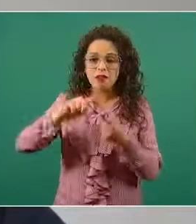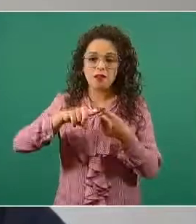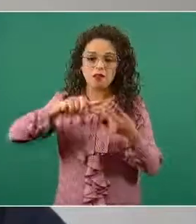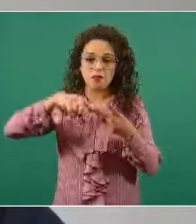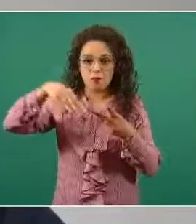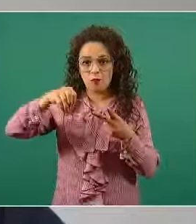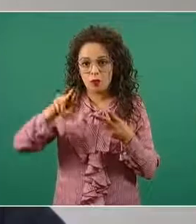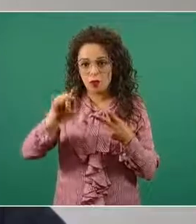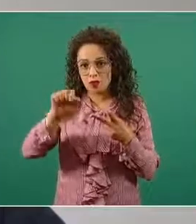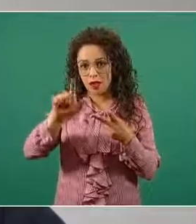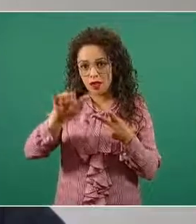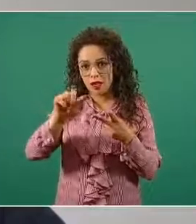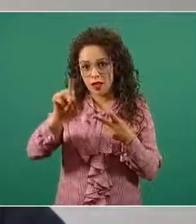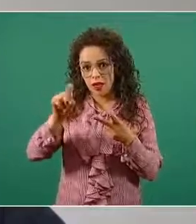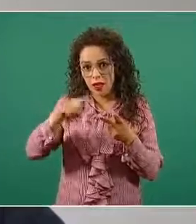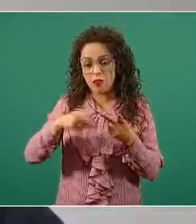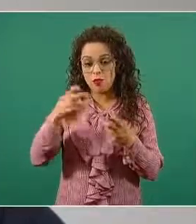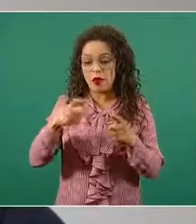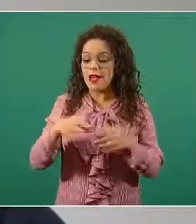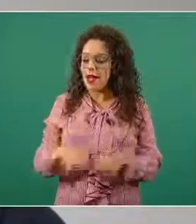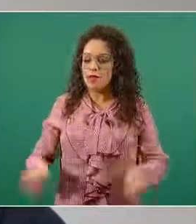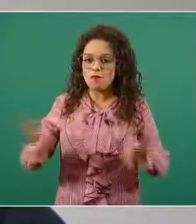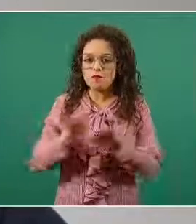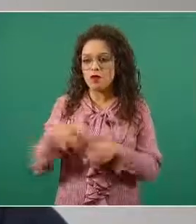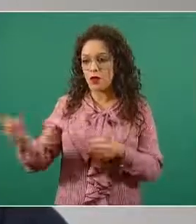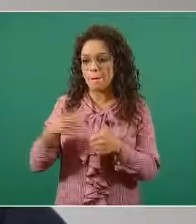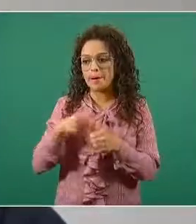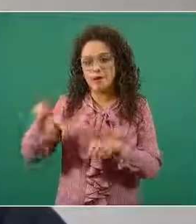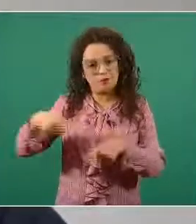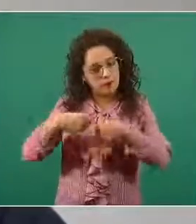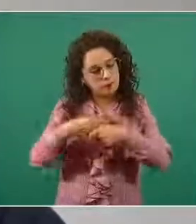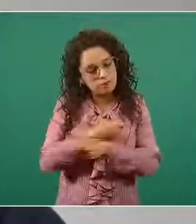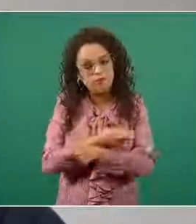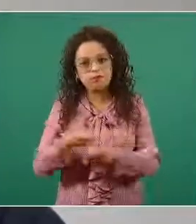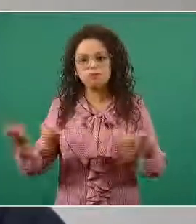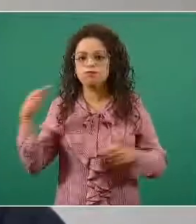e importante al que tenemos que cubrir lo antes posible, y por lo